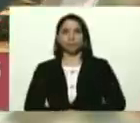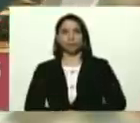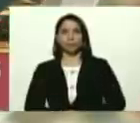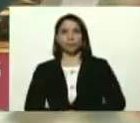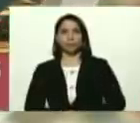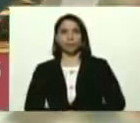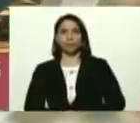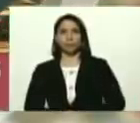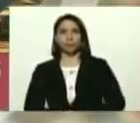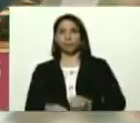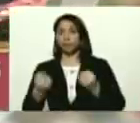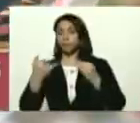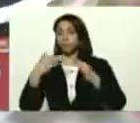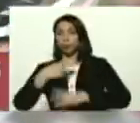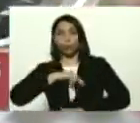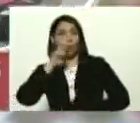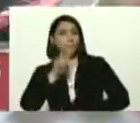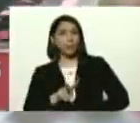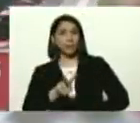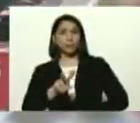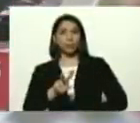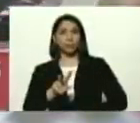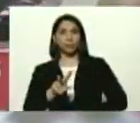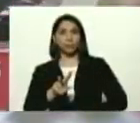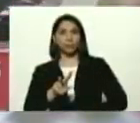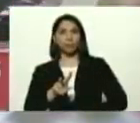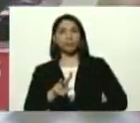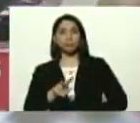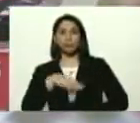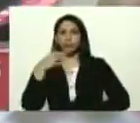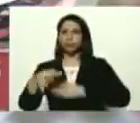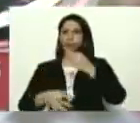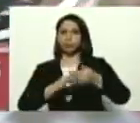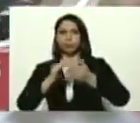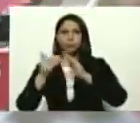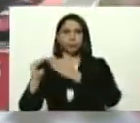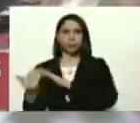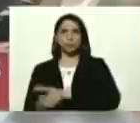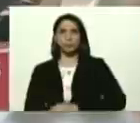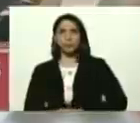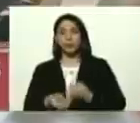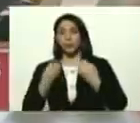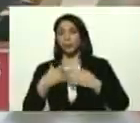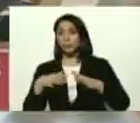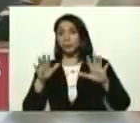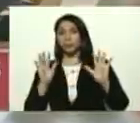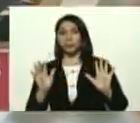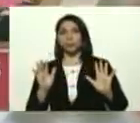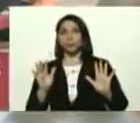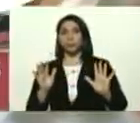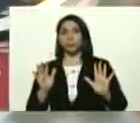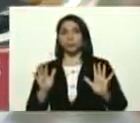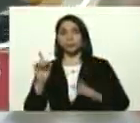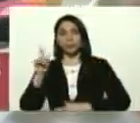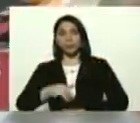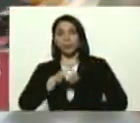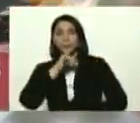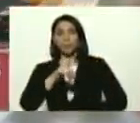son esos casos que hemos visto de transmisión comunitaria. Bueno, también debía informar